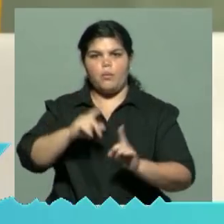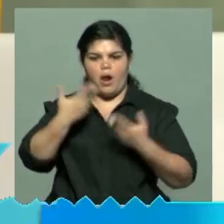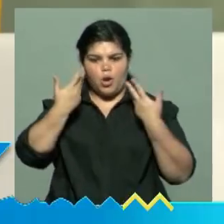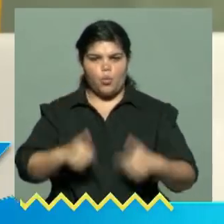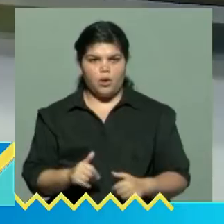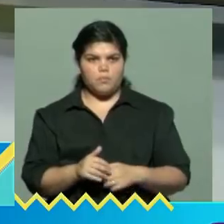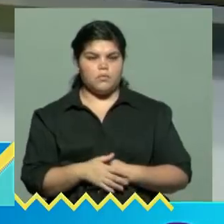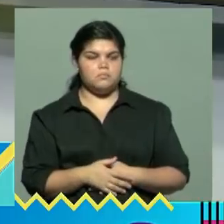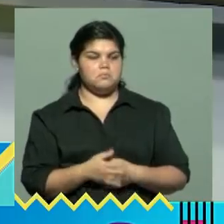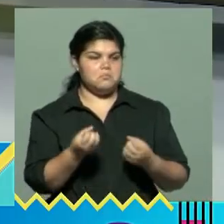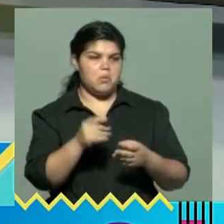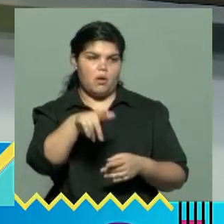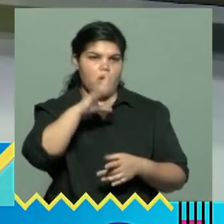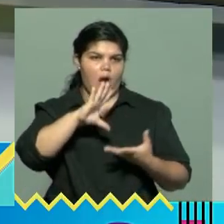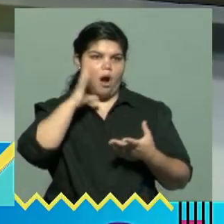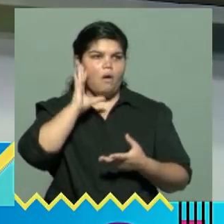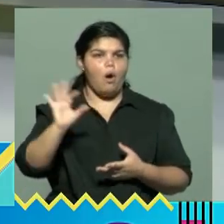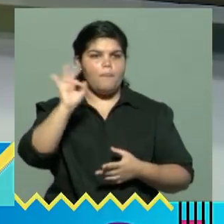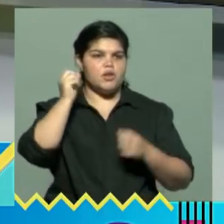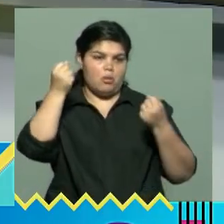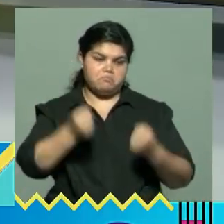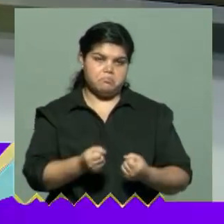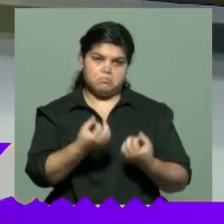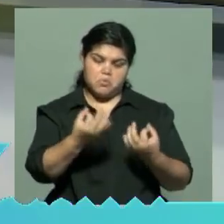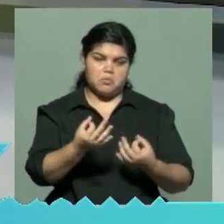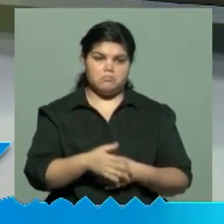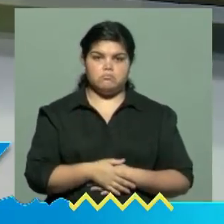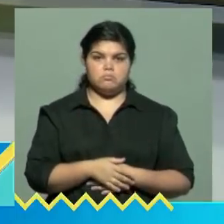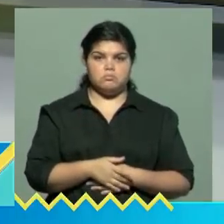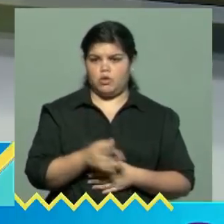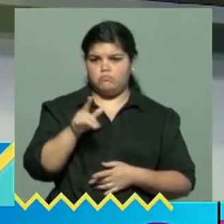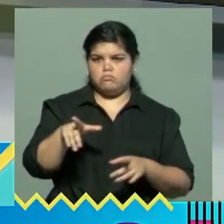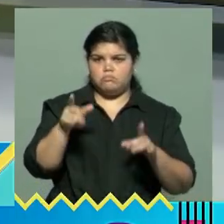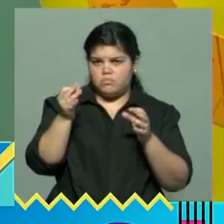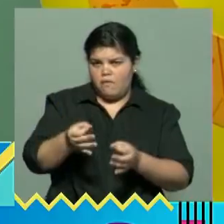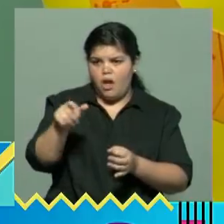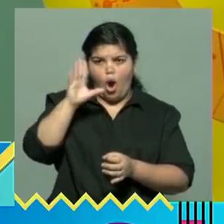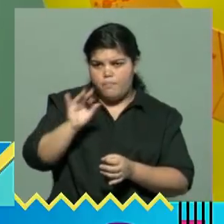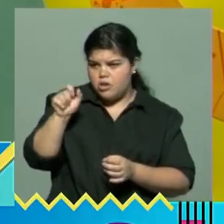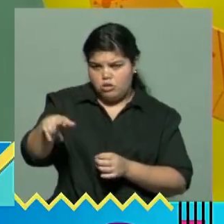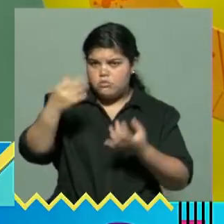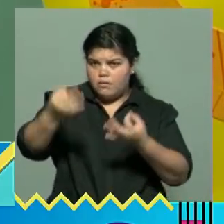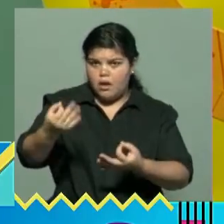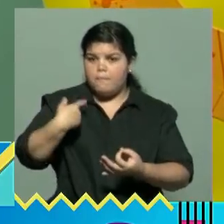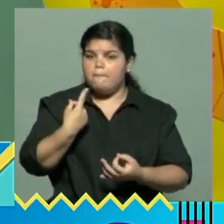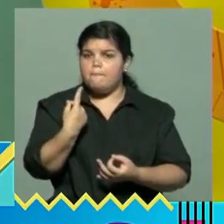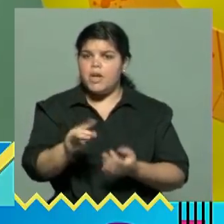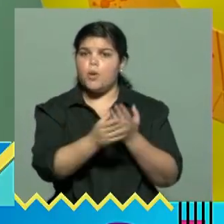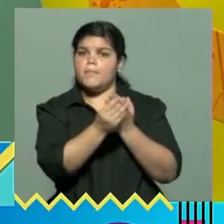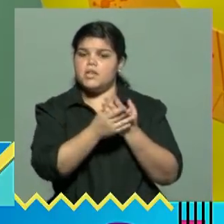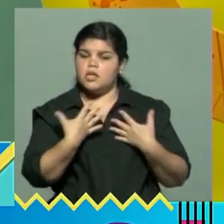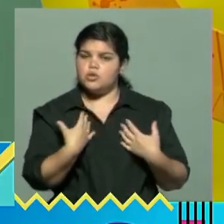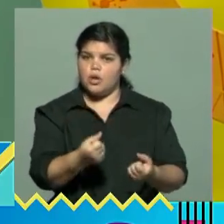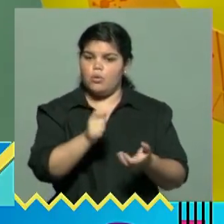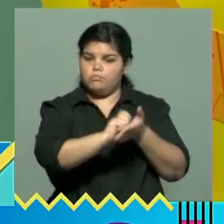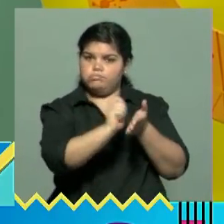una posición más. Sí, creo que está dando, como ella dice, que es su opinión. Bueno, el Ministerio de Salud lo tiene